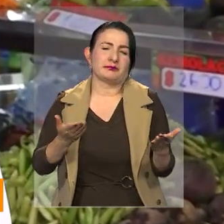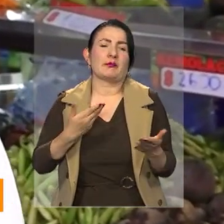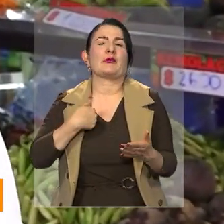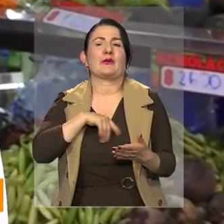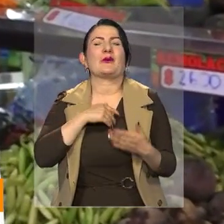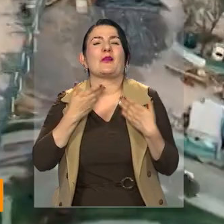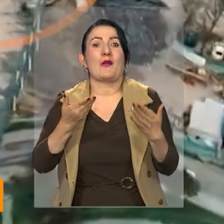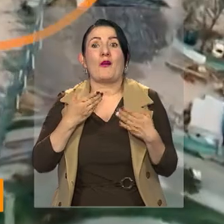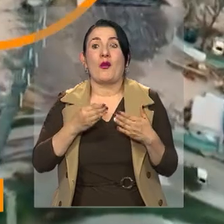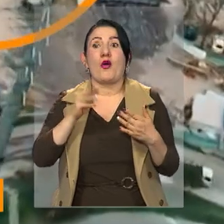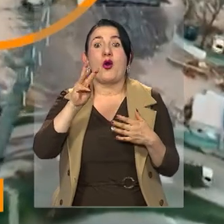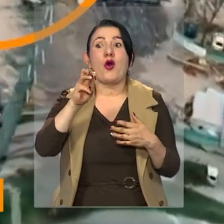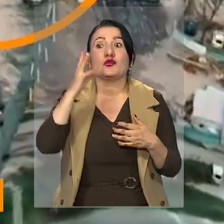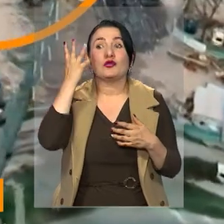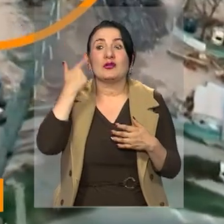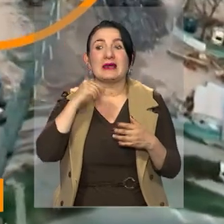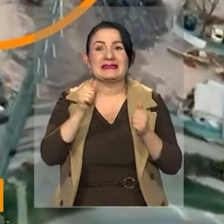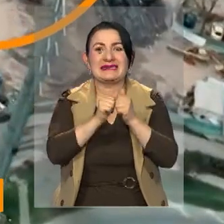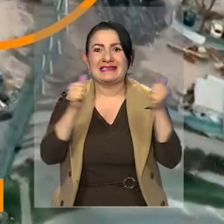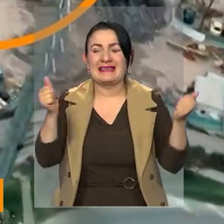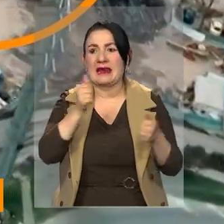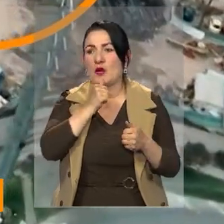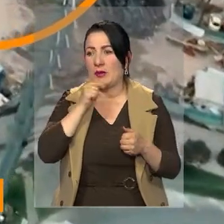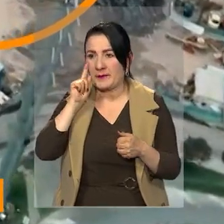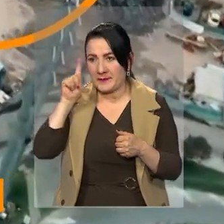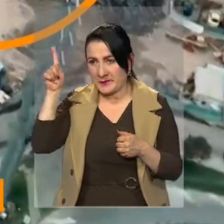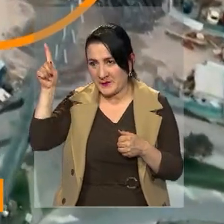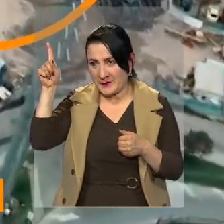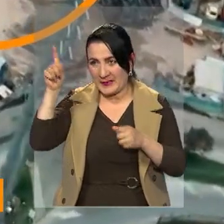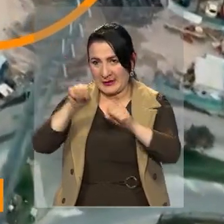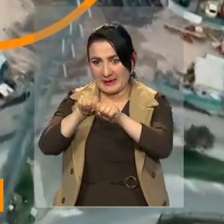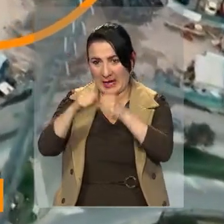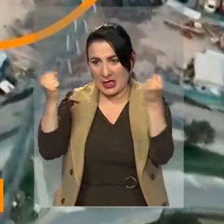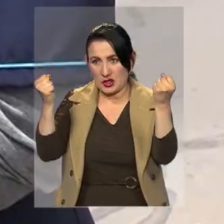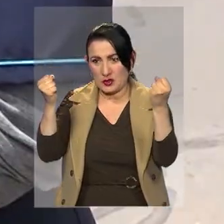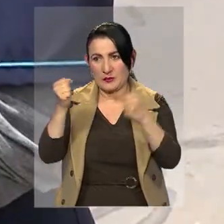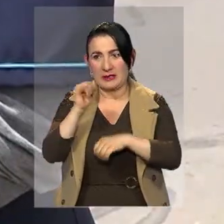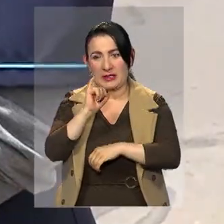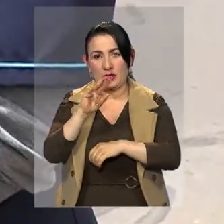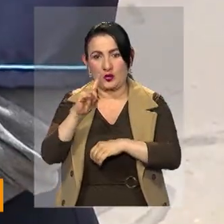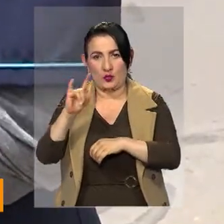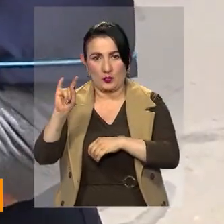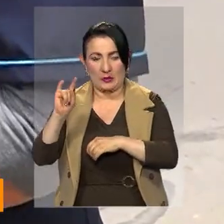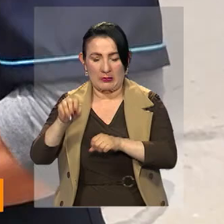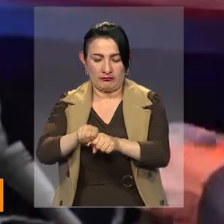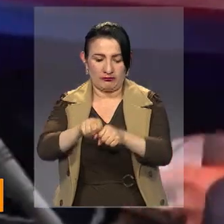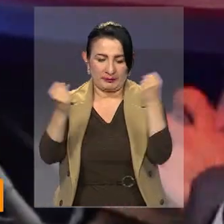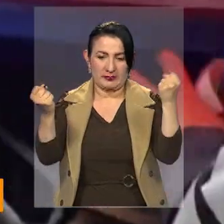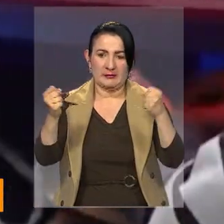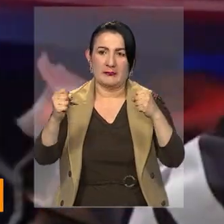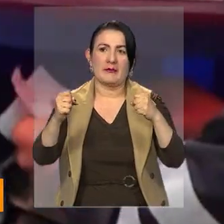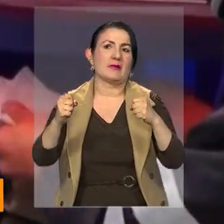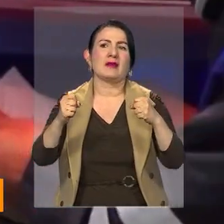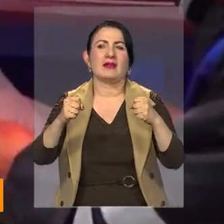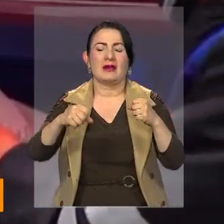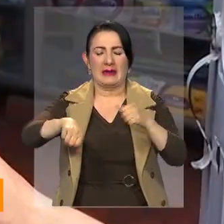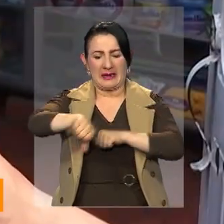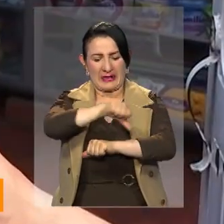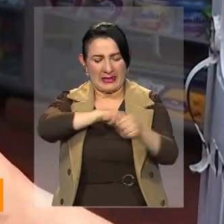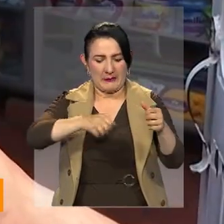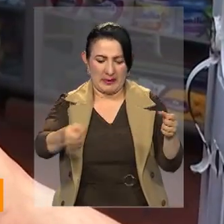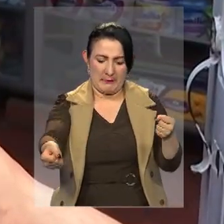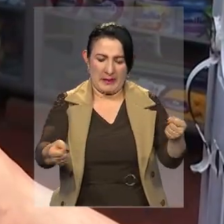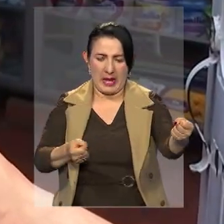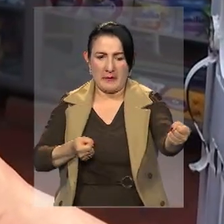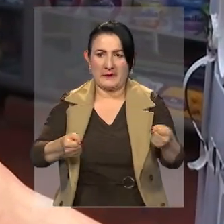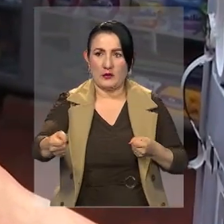imagínense, tenemos 8 días sin agua. Un daño en las obras que realiza un contratista del IDU causó la interrupción del servicio. Están cambiando una válvula de